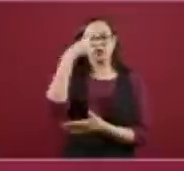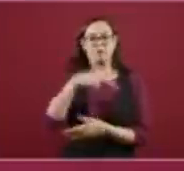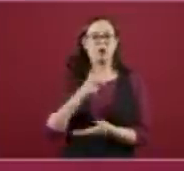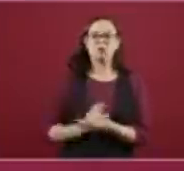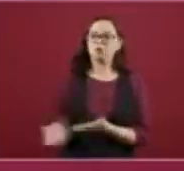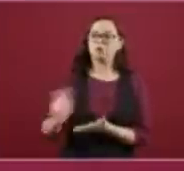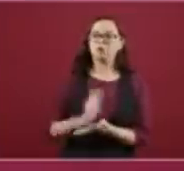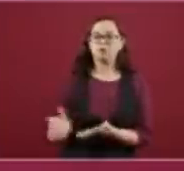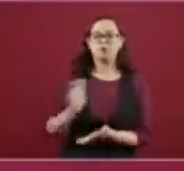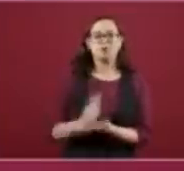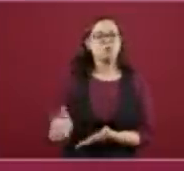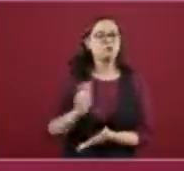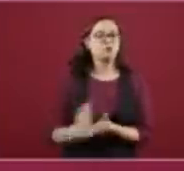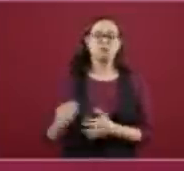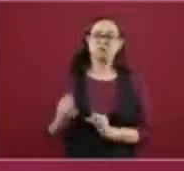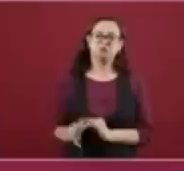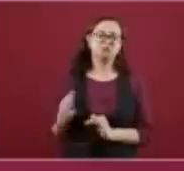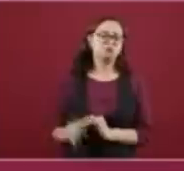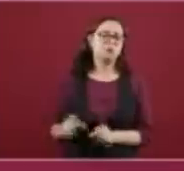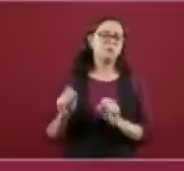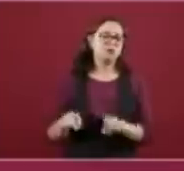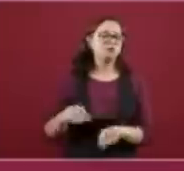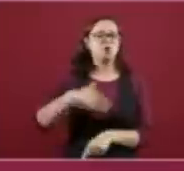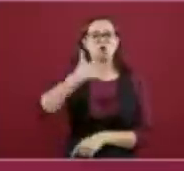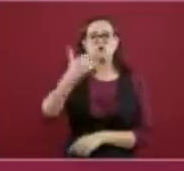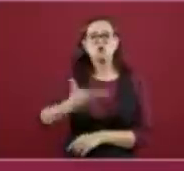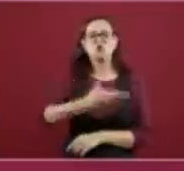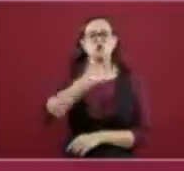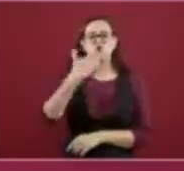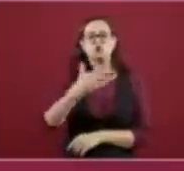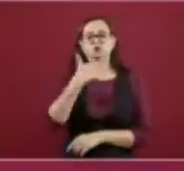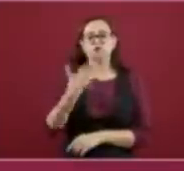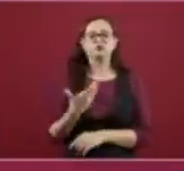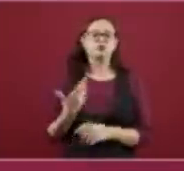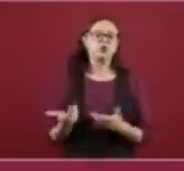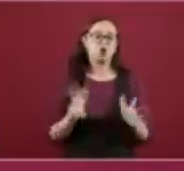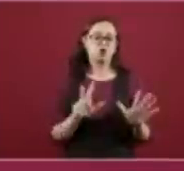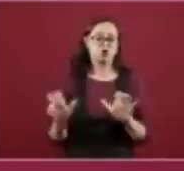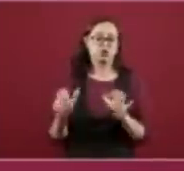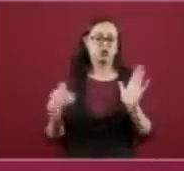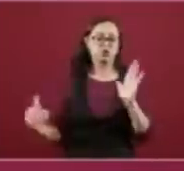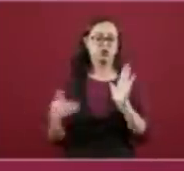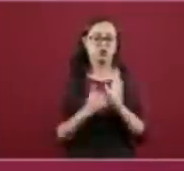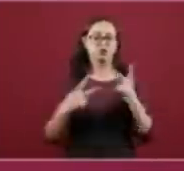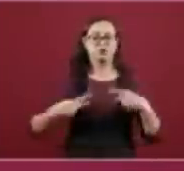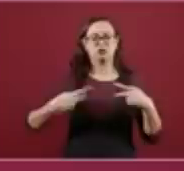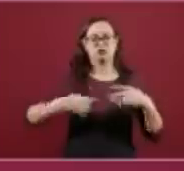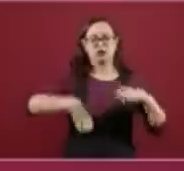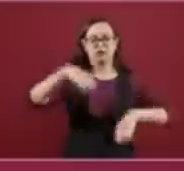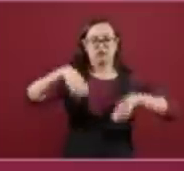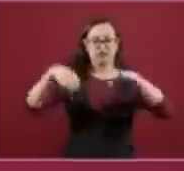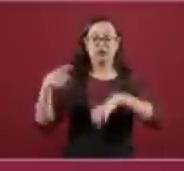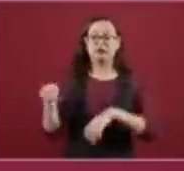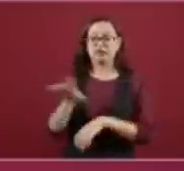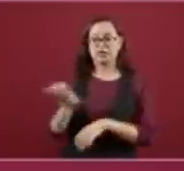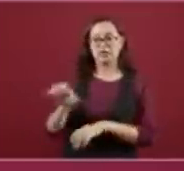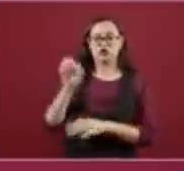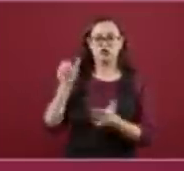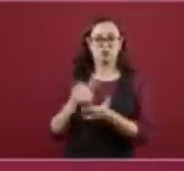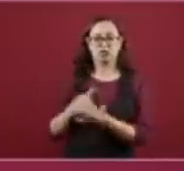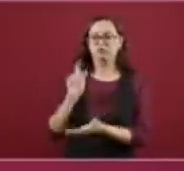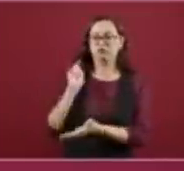mil adultos. En realidad son cerca de 800 mil adultos en la Ciudad de México